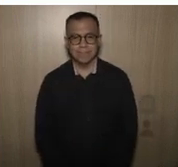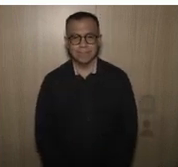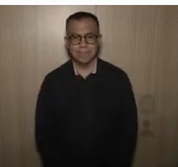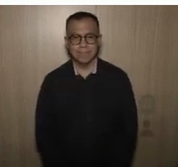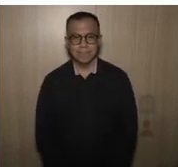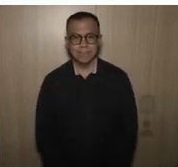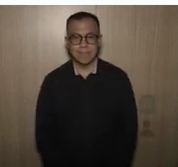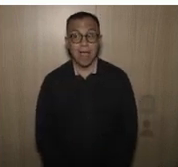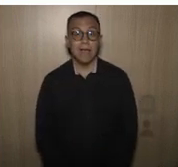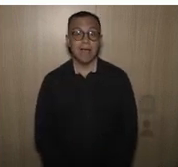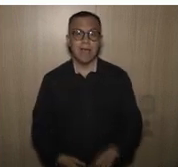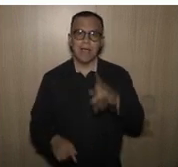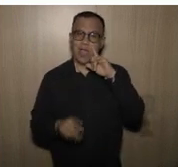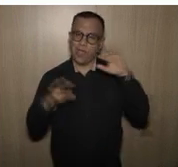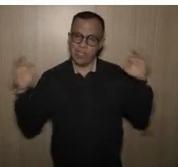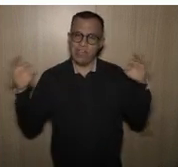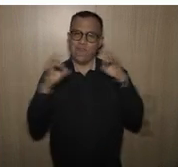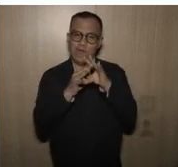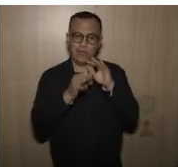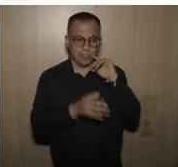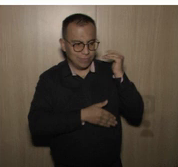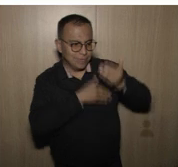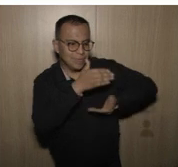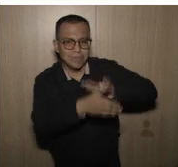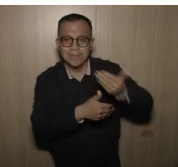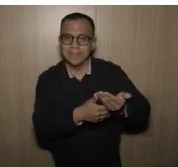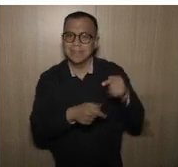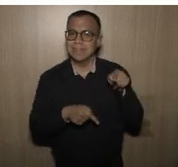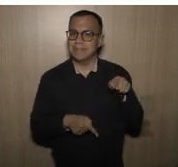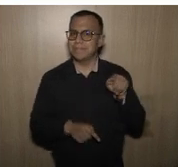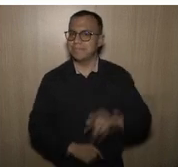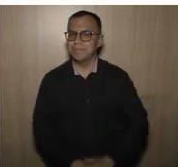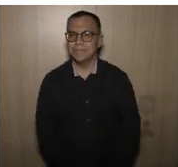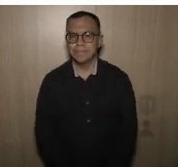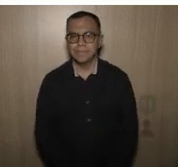Hacer énfasis en el desarrollo del proceso.